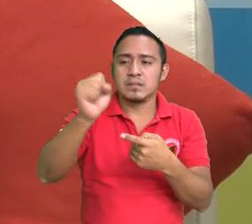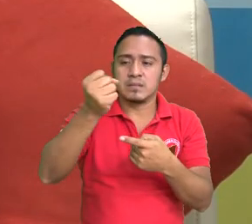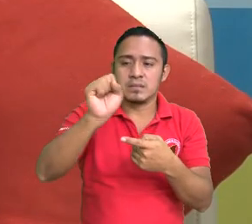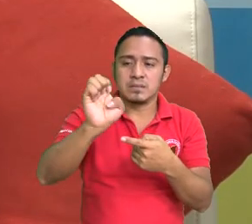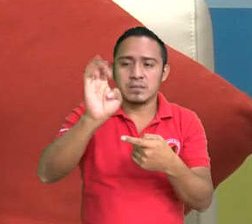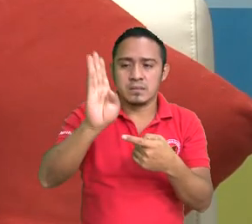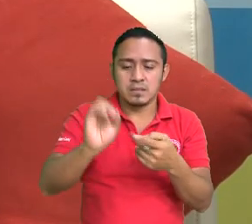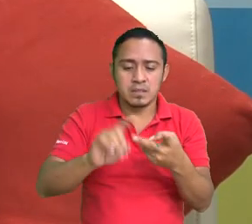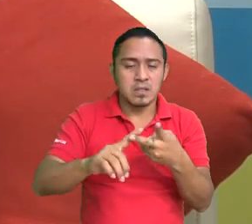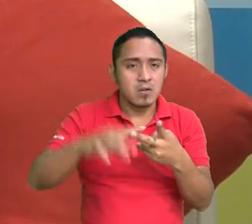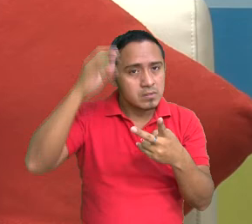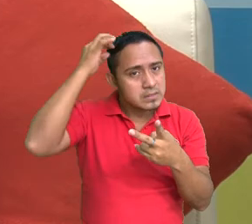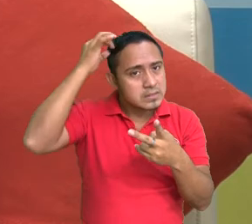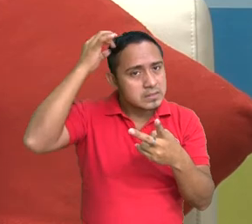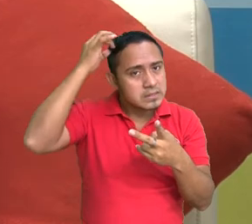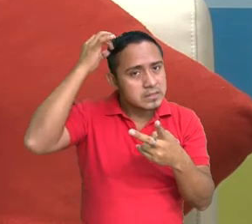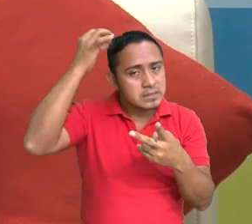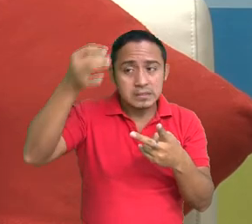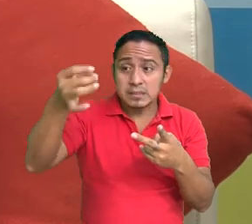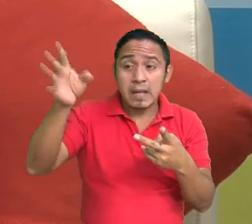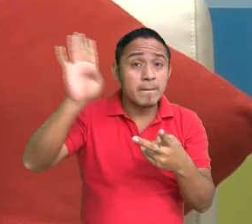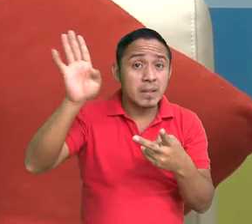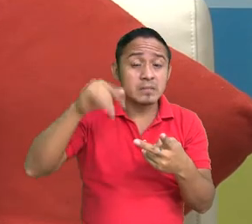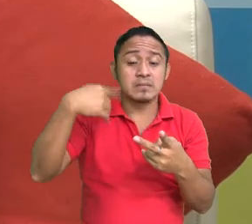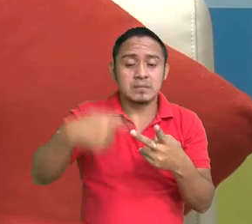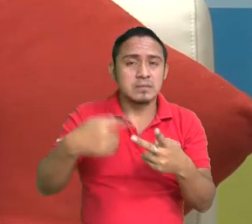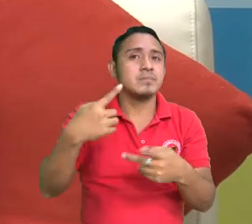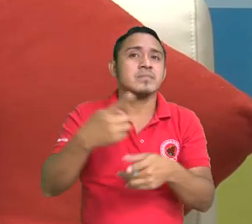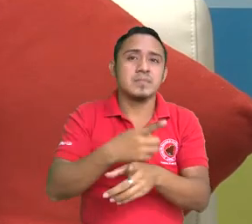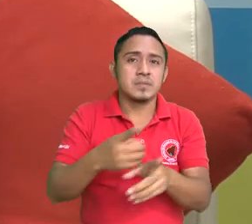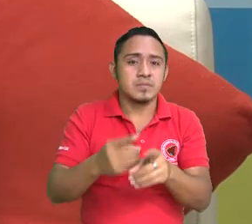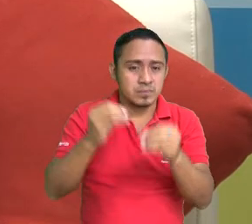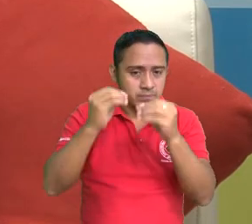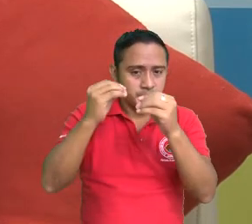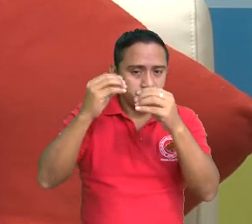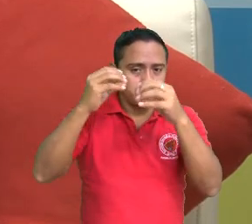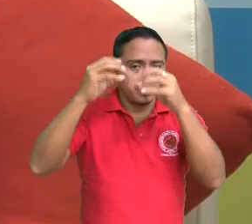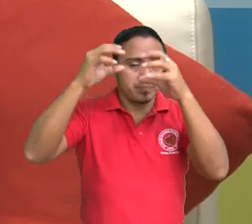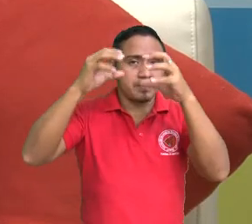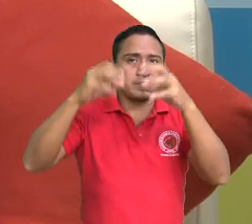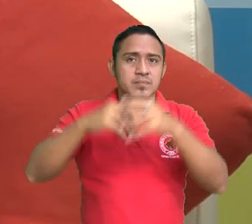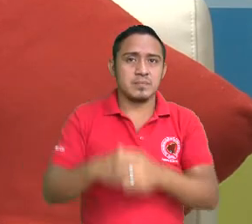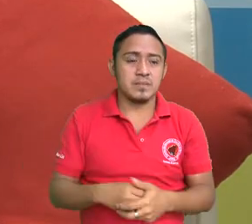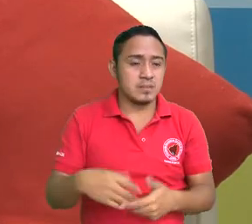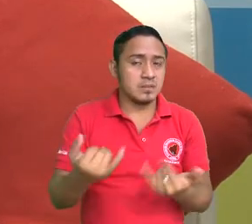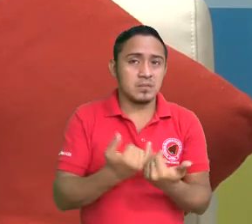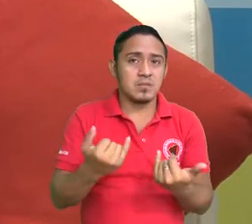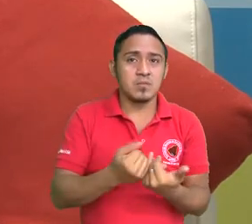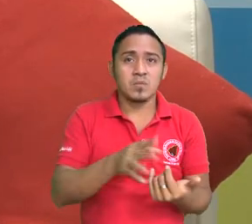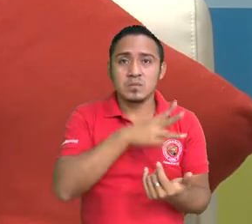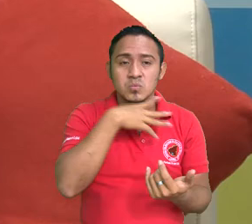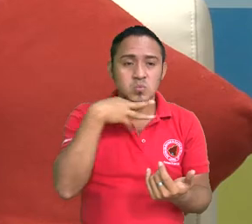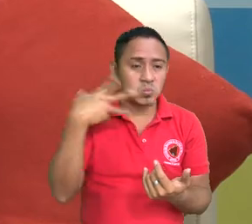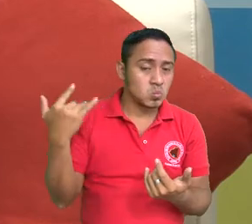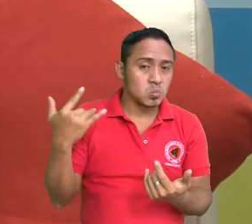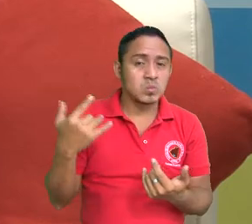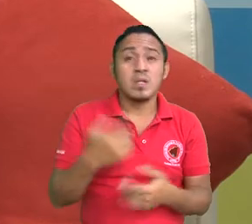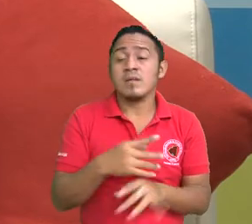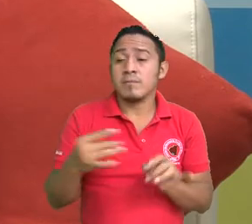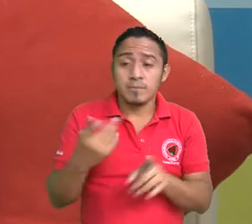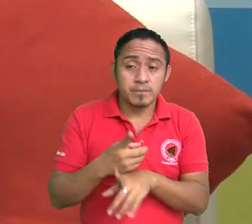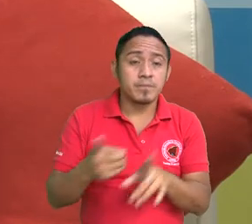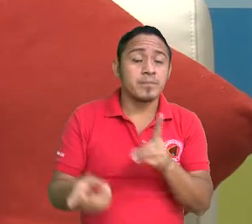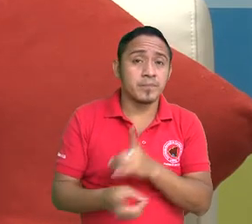de caspa a nivel del cuero cabelludo. Entonces eso se acumula, es como que andes tu cuerpo sucio, ¿sí? También tu cabello lo vas a